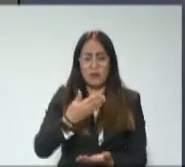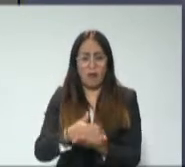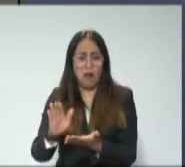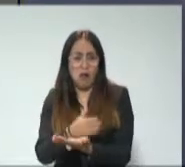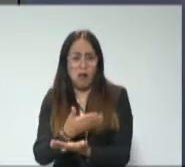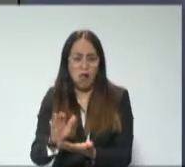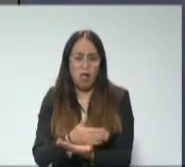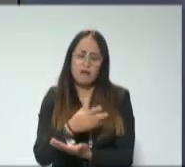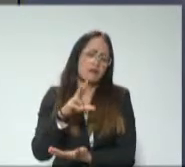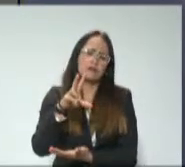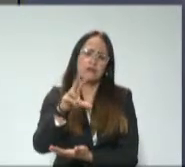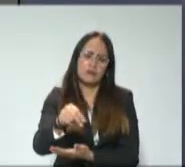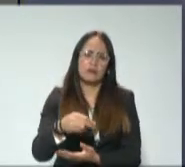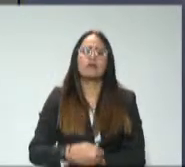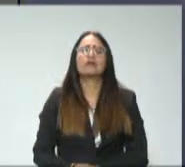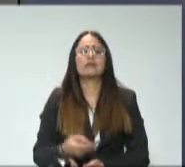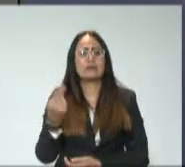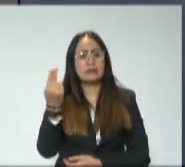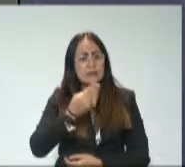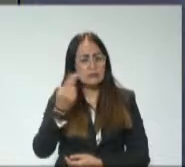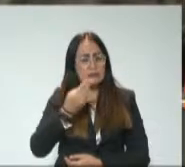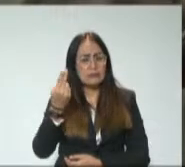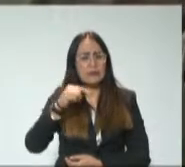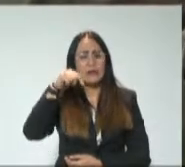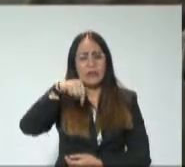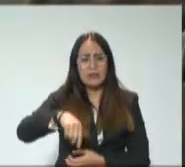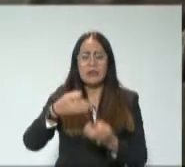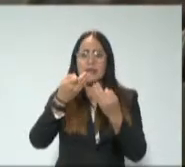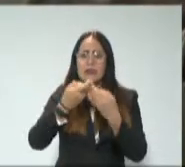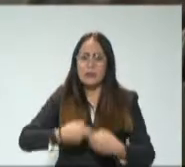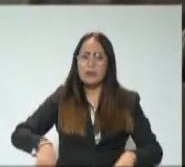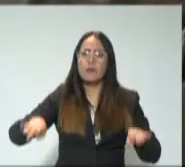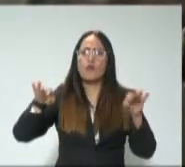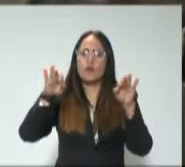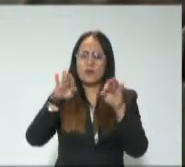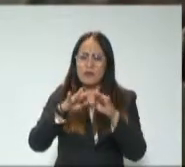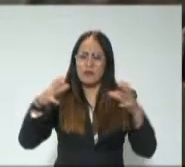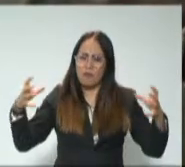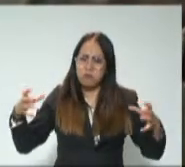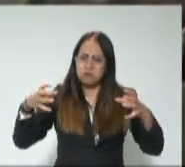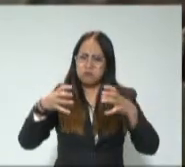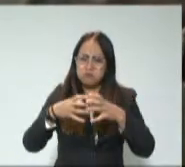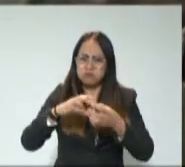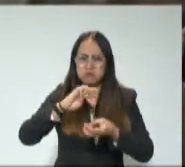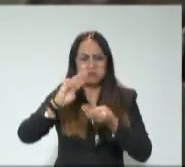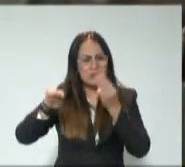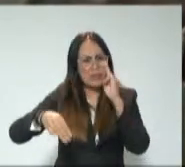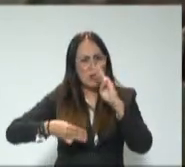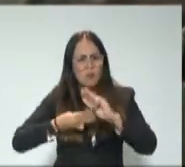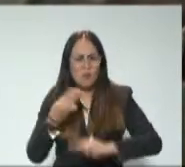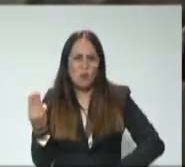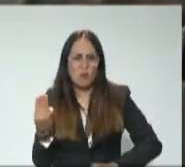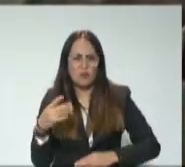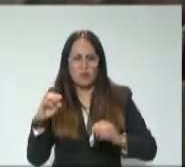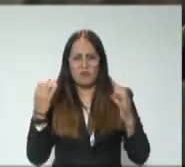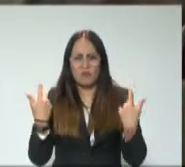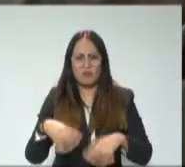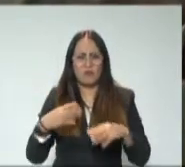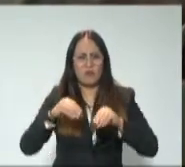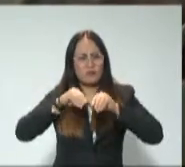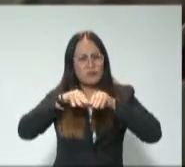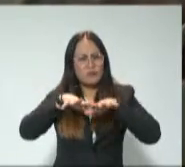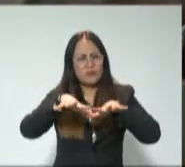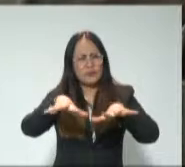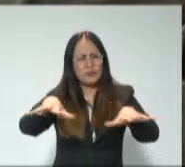sabemos que por lo general es un fenómeno y es importante entenderlo como tal como fenómeno más que como delito que